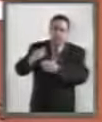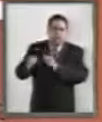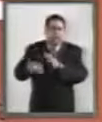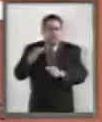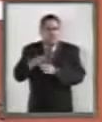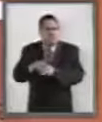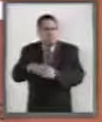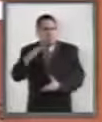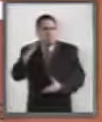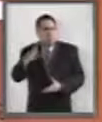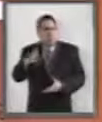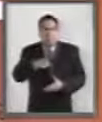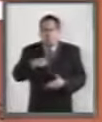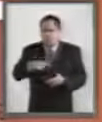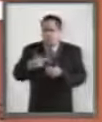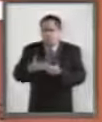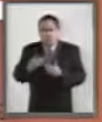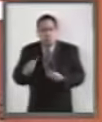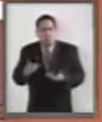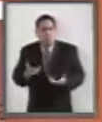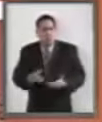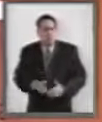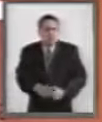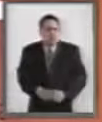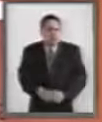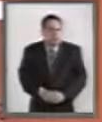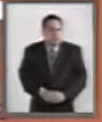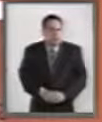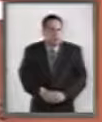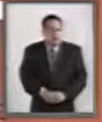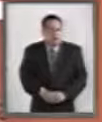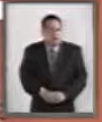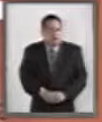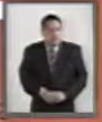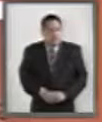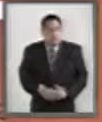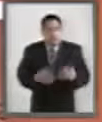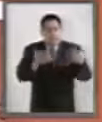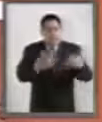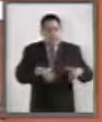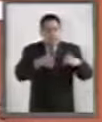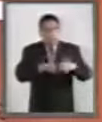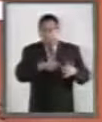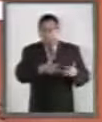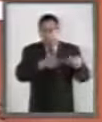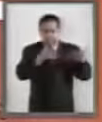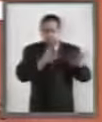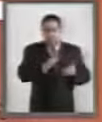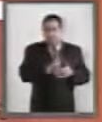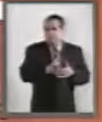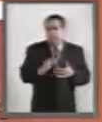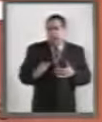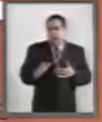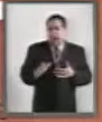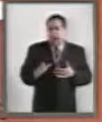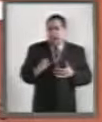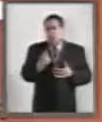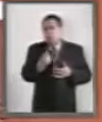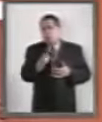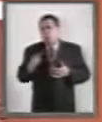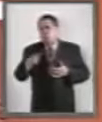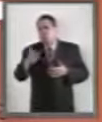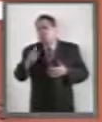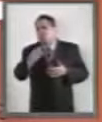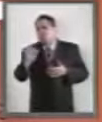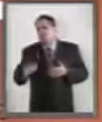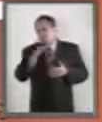enormes déficits que está teniendo. Mientras las grandes empresas del país pagan entre 1 y